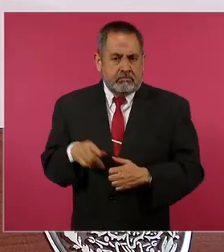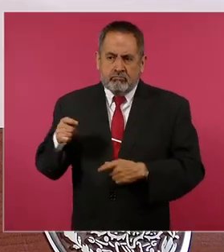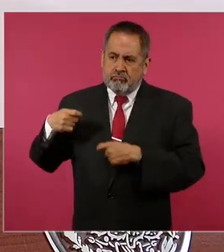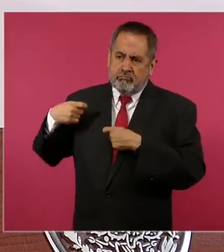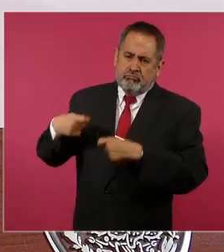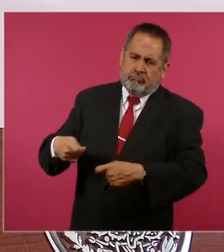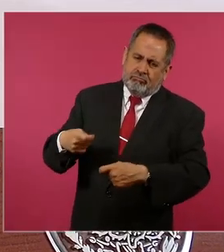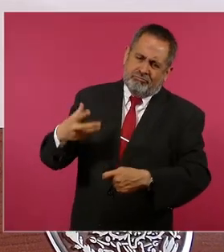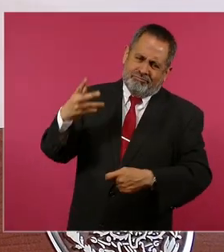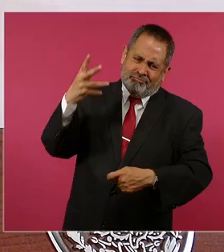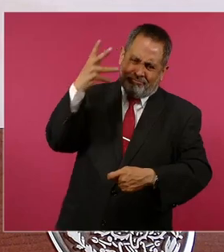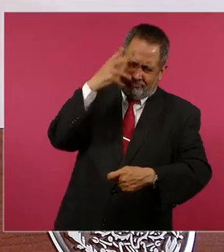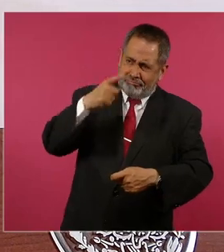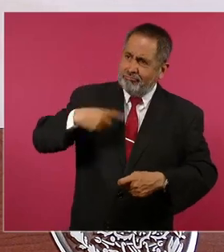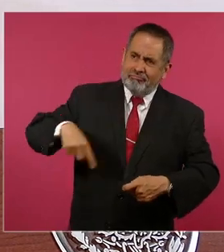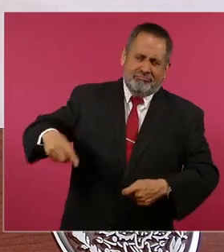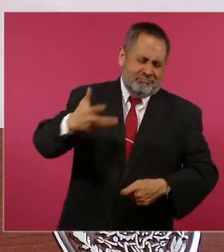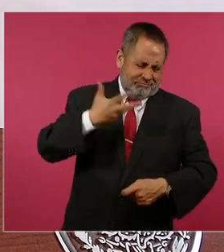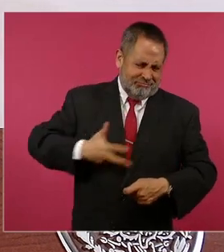herederos de grandes civilizaciones.